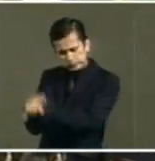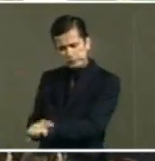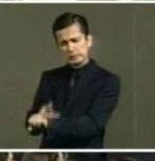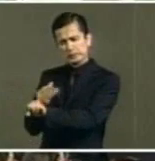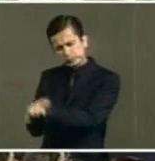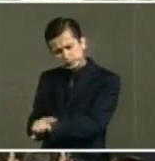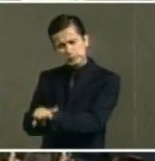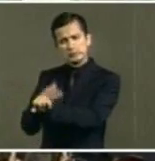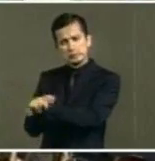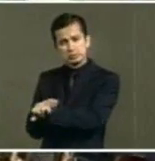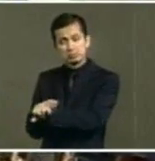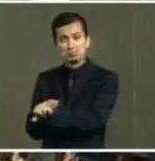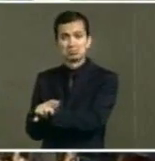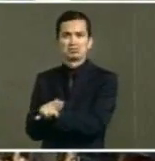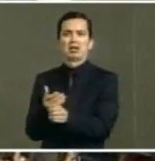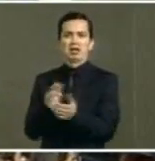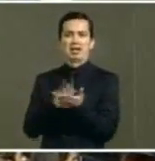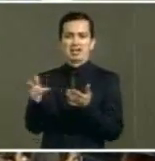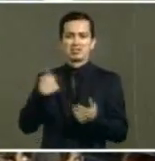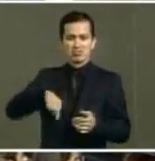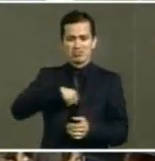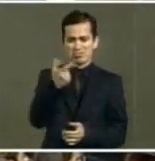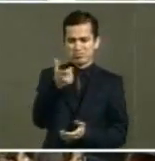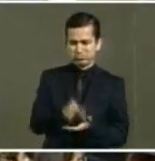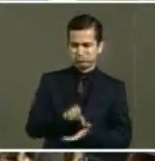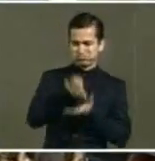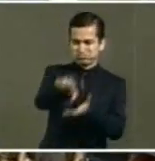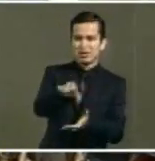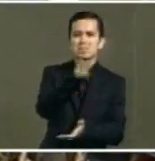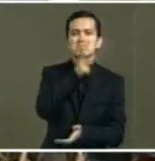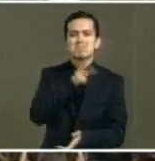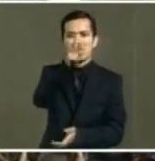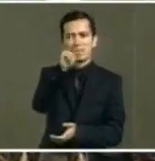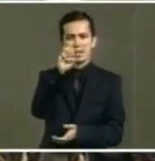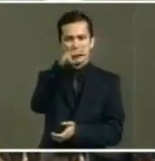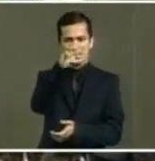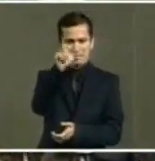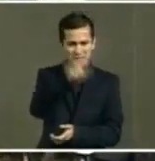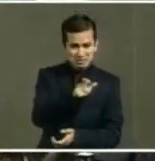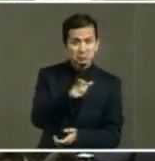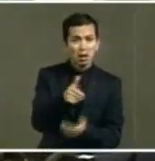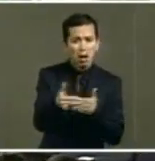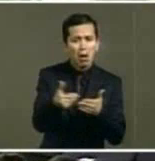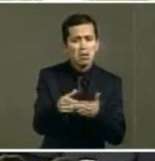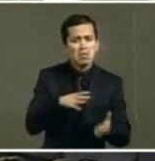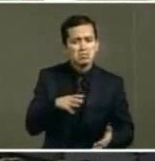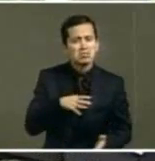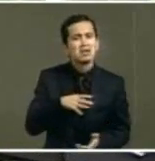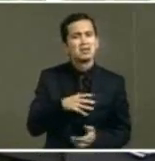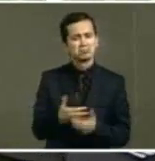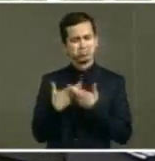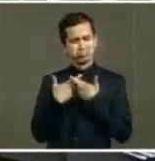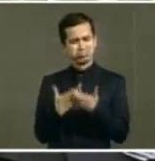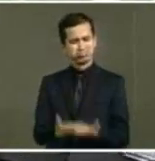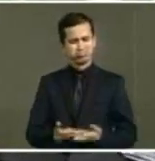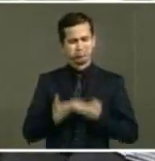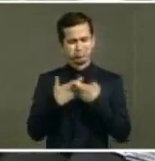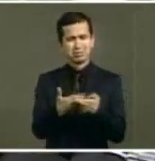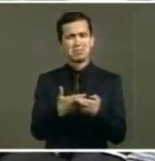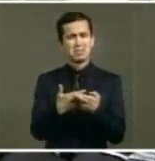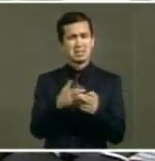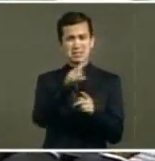Pemex, hoy hemos logrado recuperar una tasa de reposición de reservas totales que ya es superior